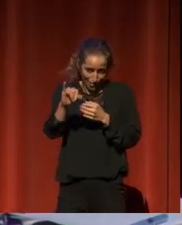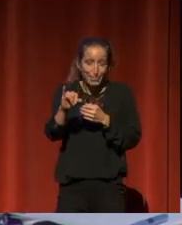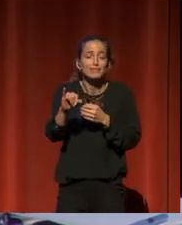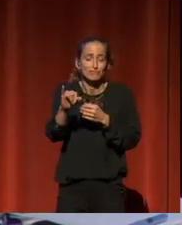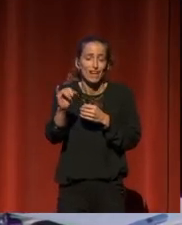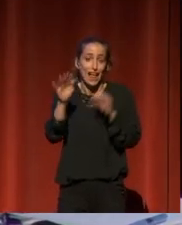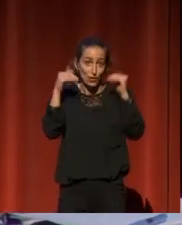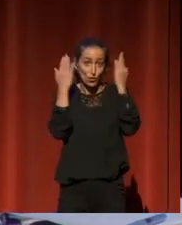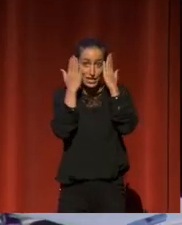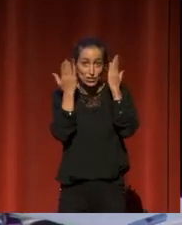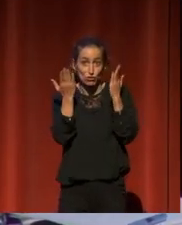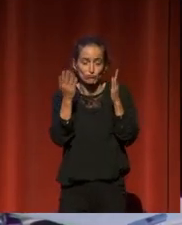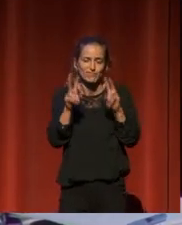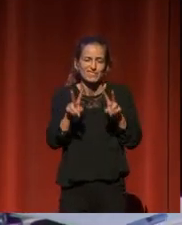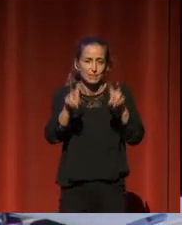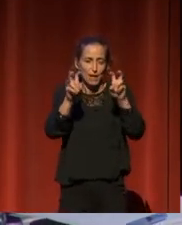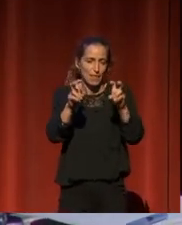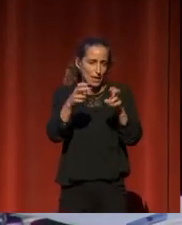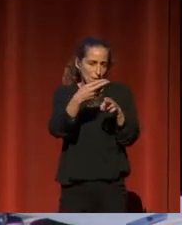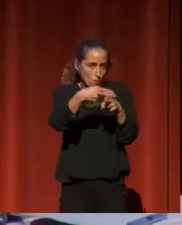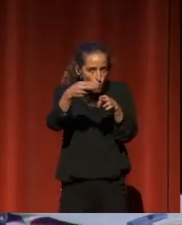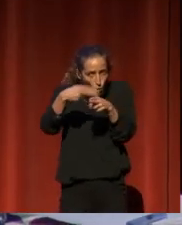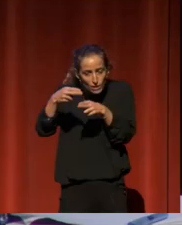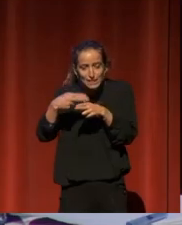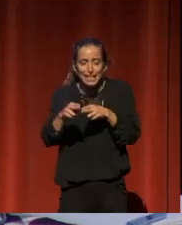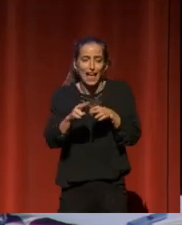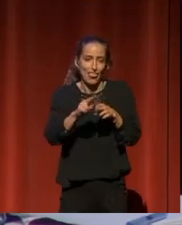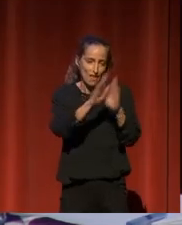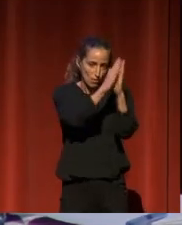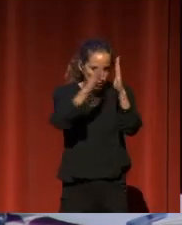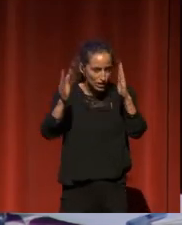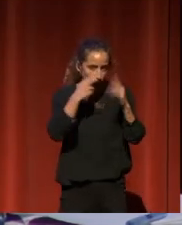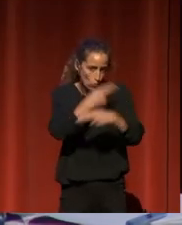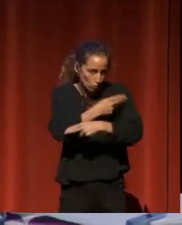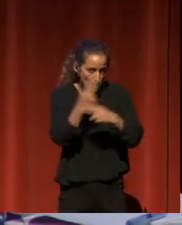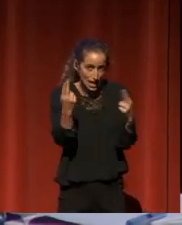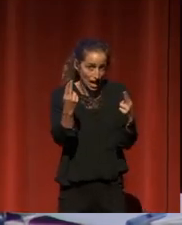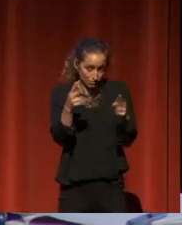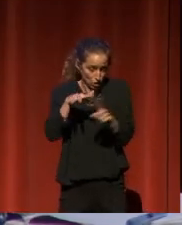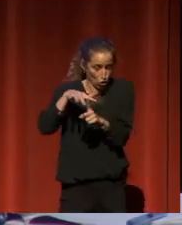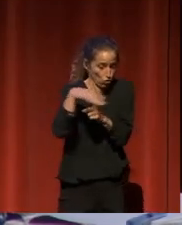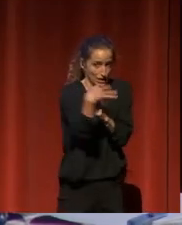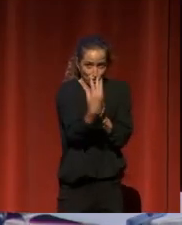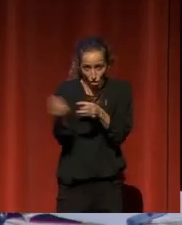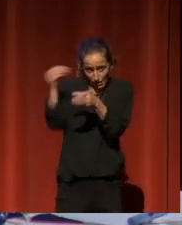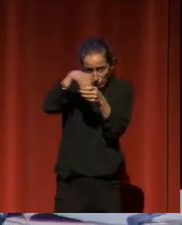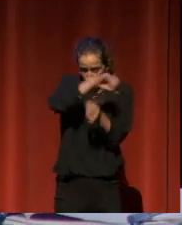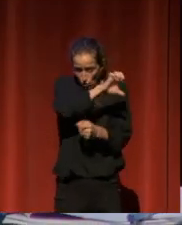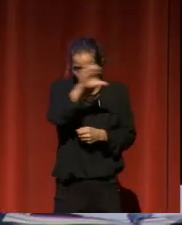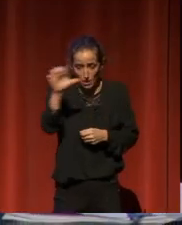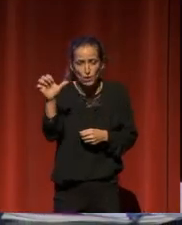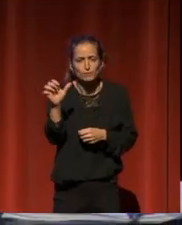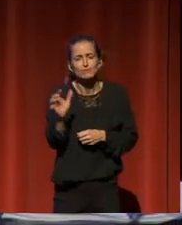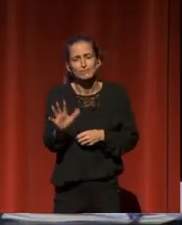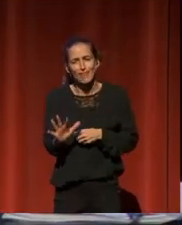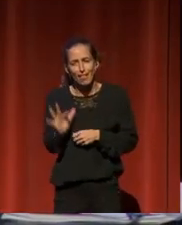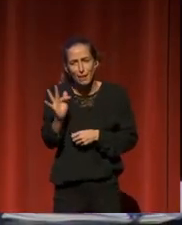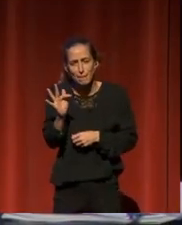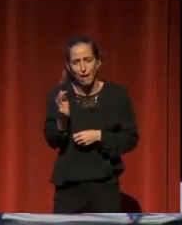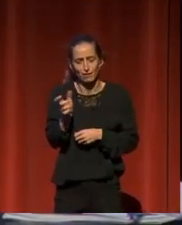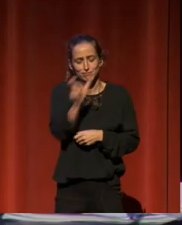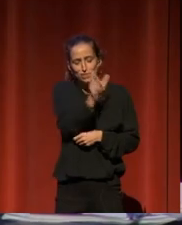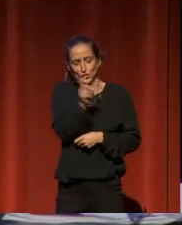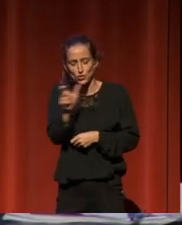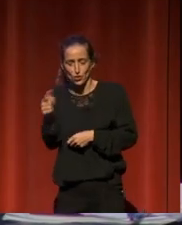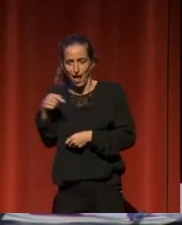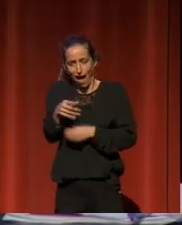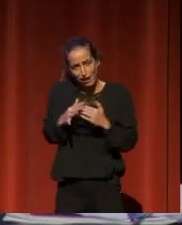sobre las políticas de bibliotecas públicas en un contexto europeo además contando con unos perfiles tan interesantes como los